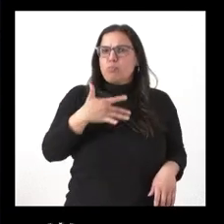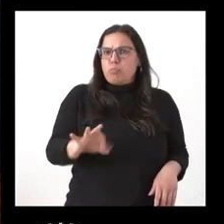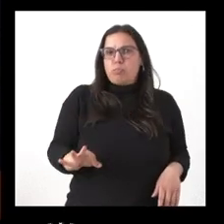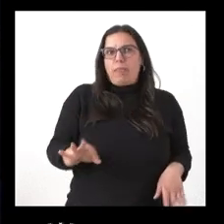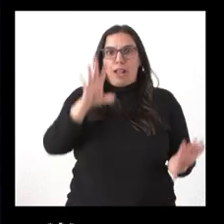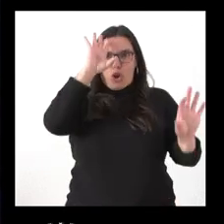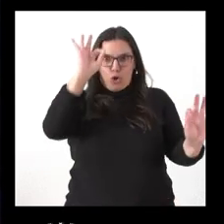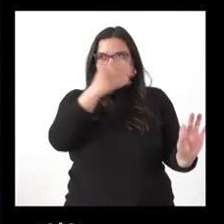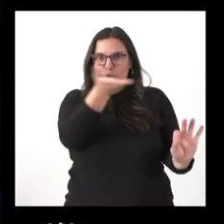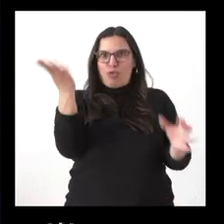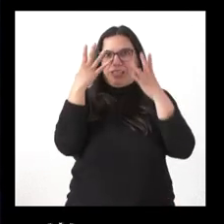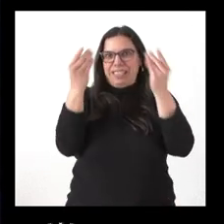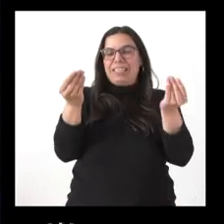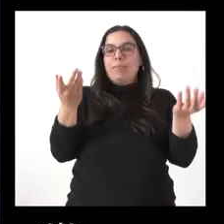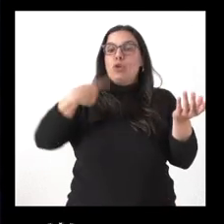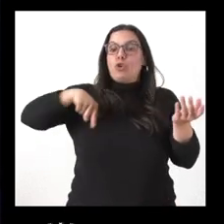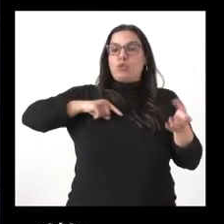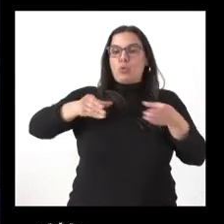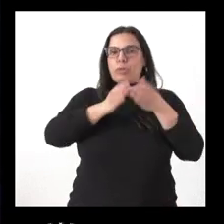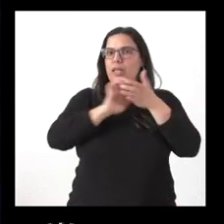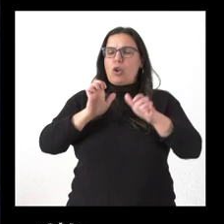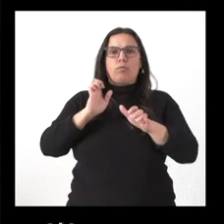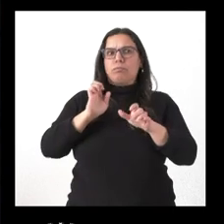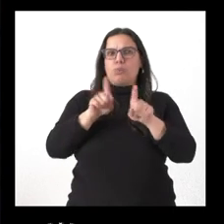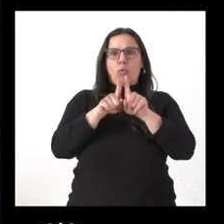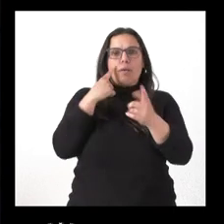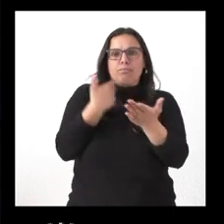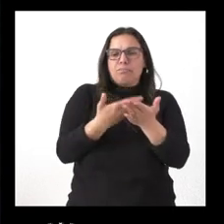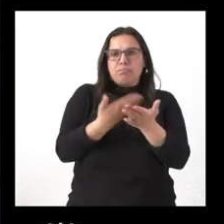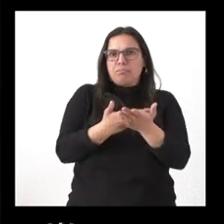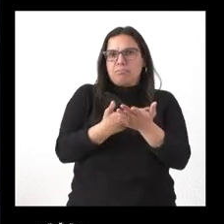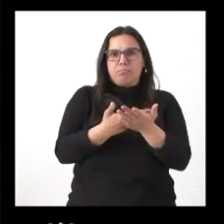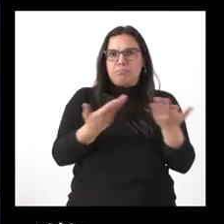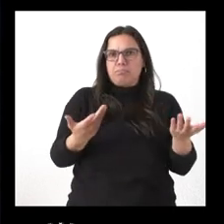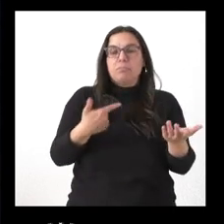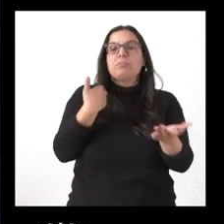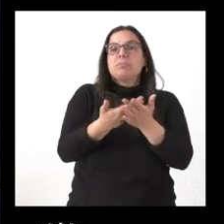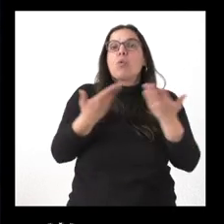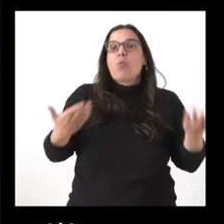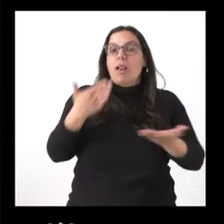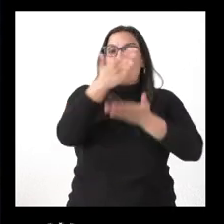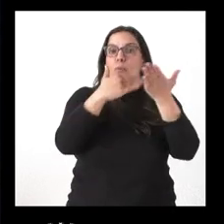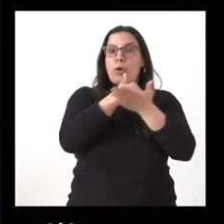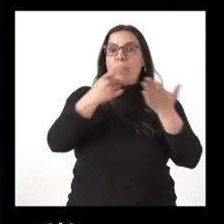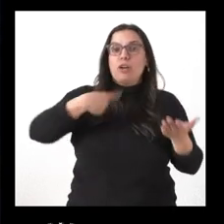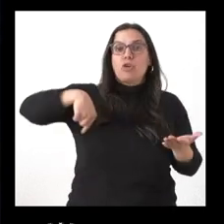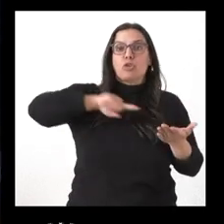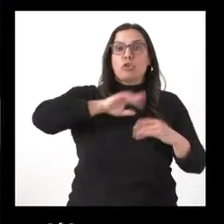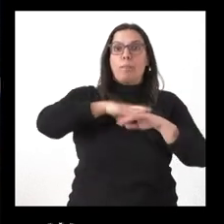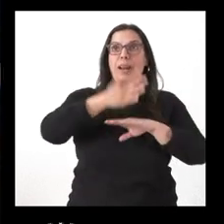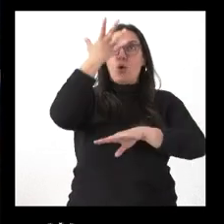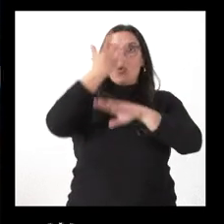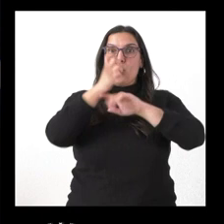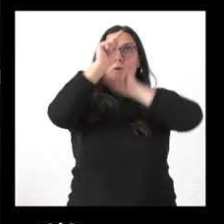comprender nosotros es la junta de que has tenido un acto muy claramente por la vía de los hechos y cuáles son los hechos que caes tener la comunidad líder en absorción de CO2